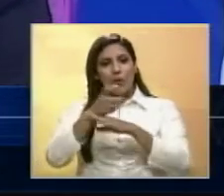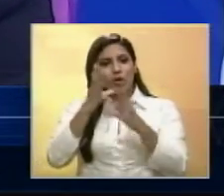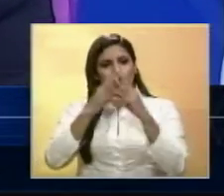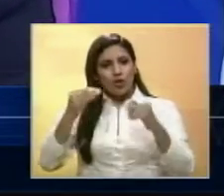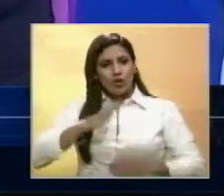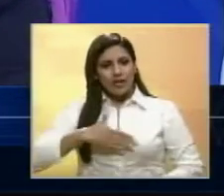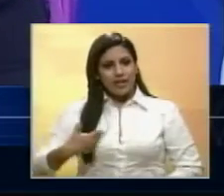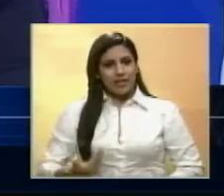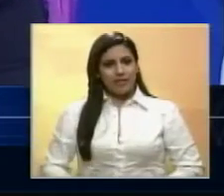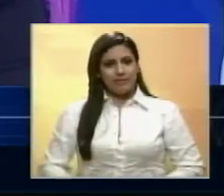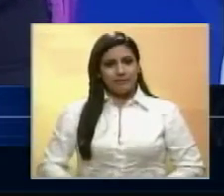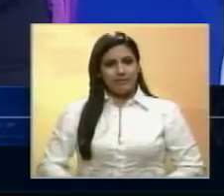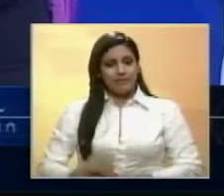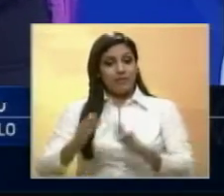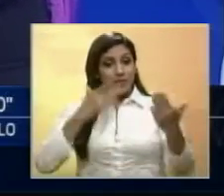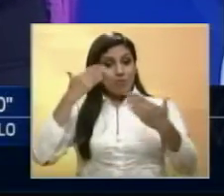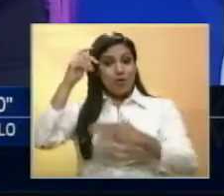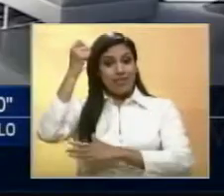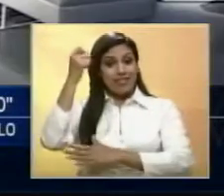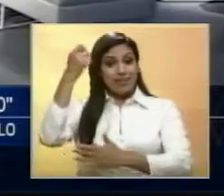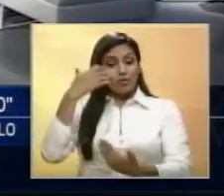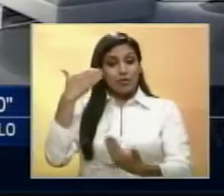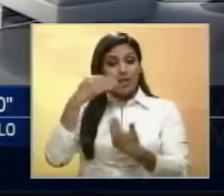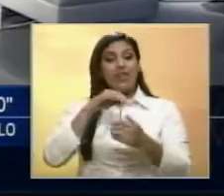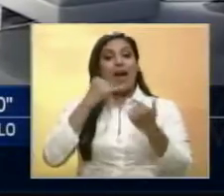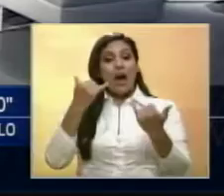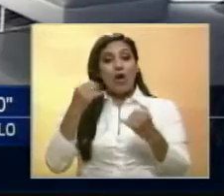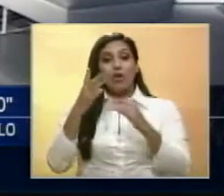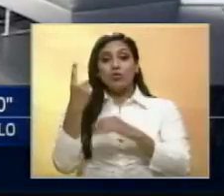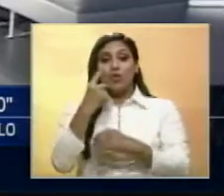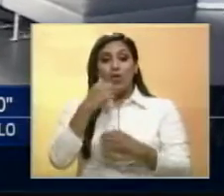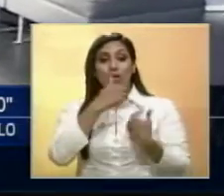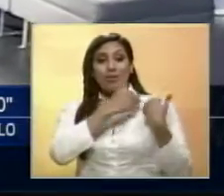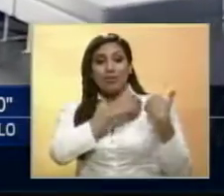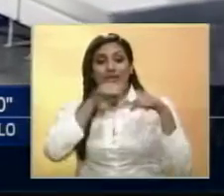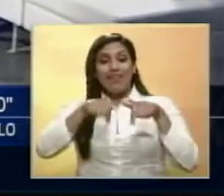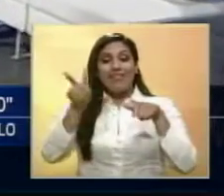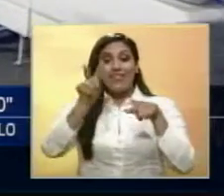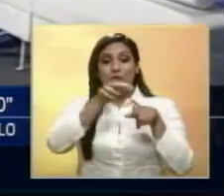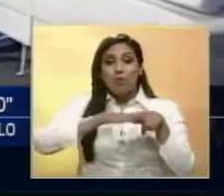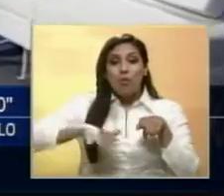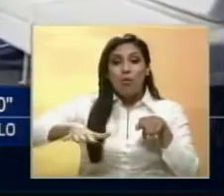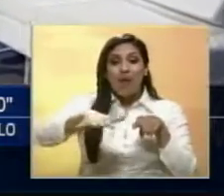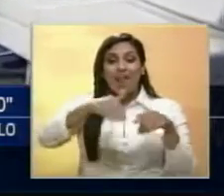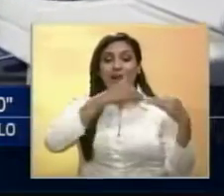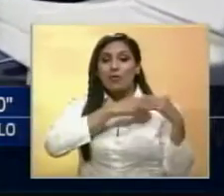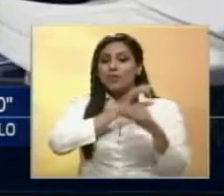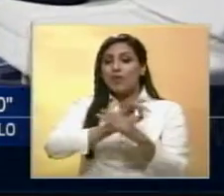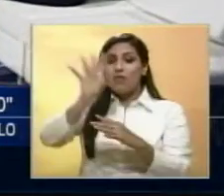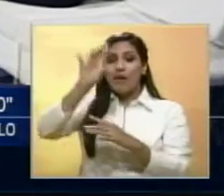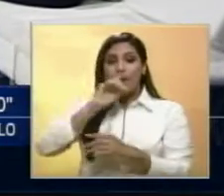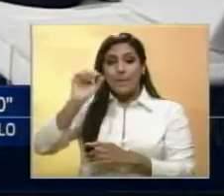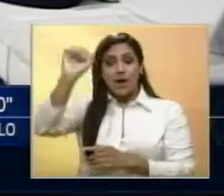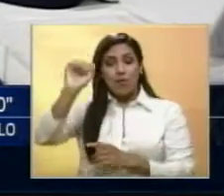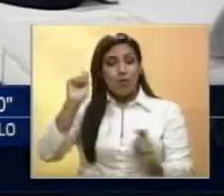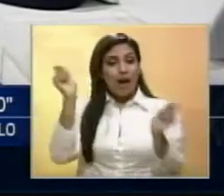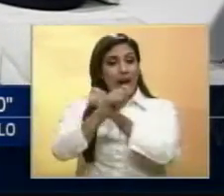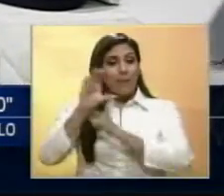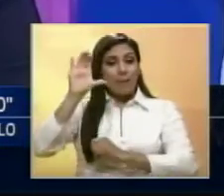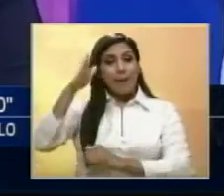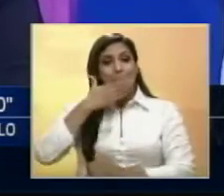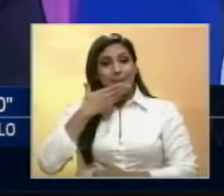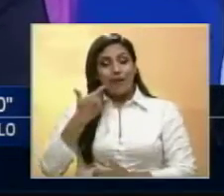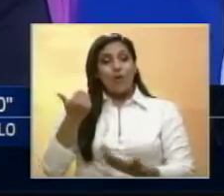todos queremos. La diputada asegura que solo los venezolanos tienen el poder de cambiar el rumbo del país, por lo que resaltó que las soluciones